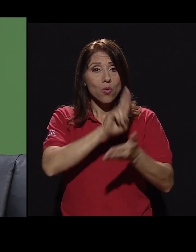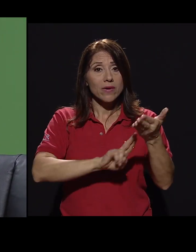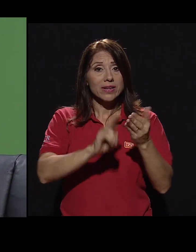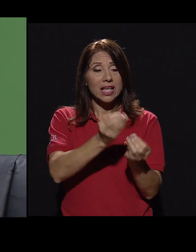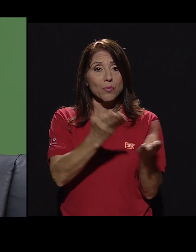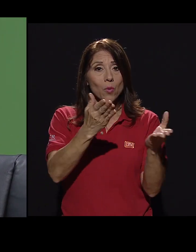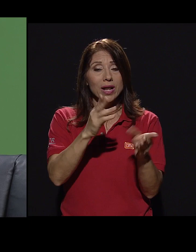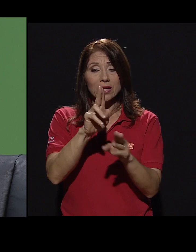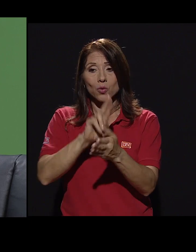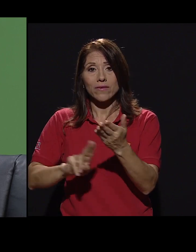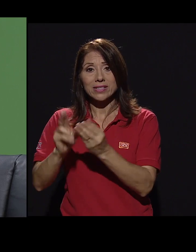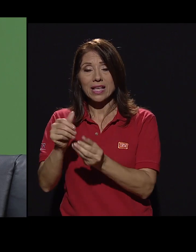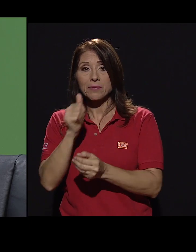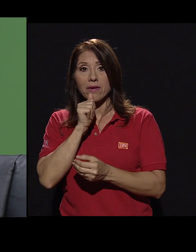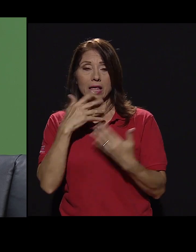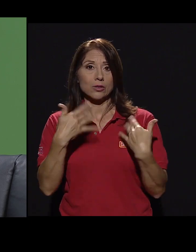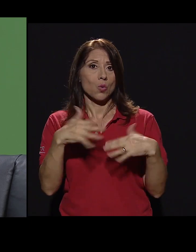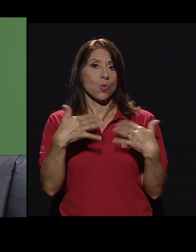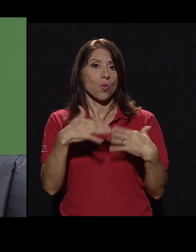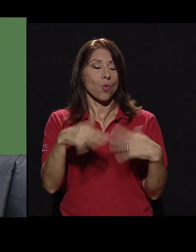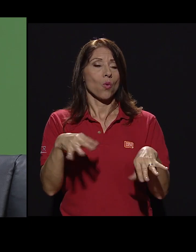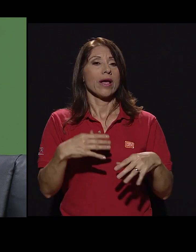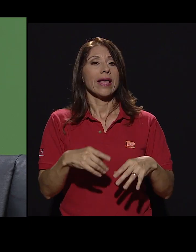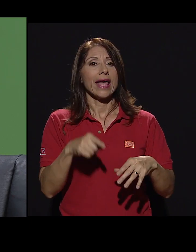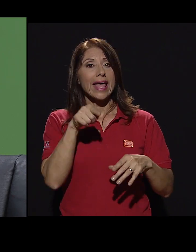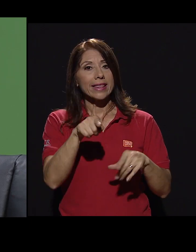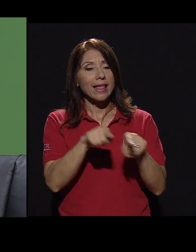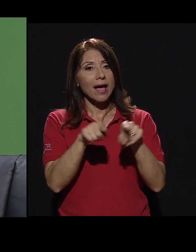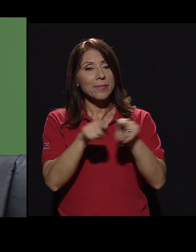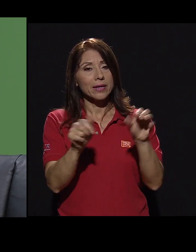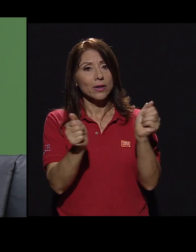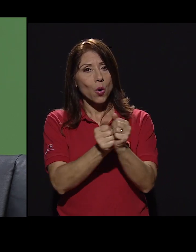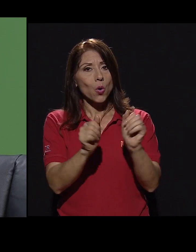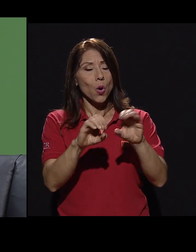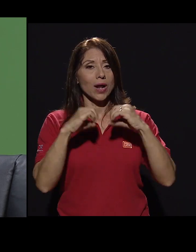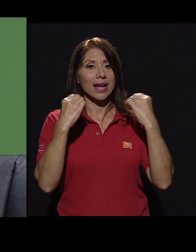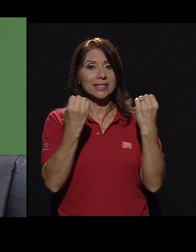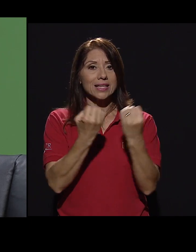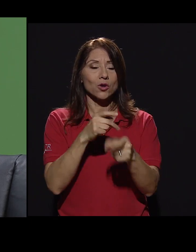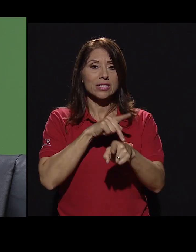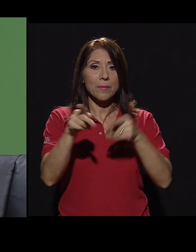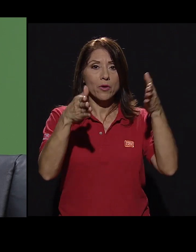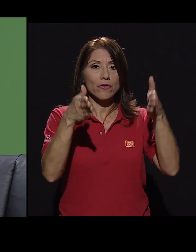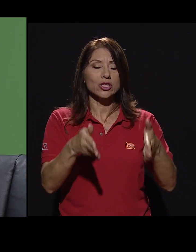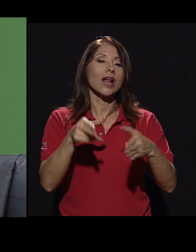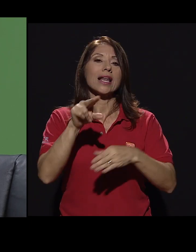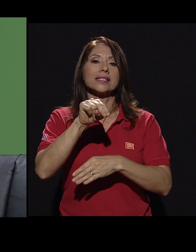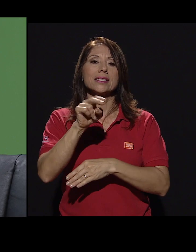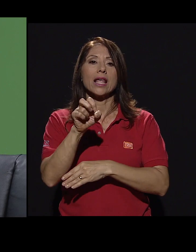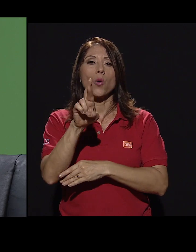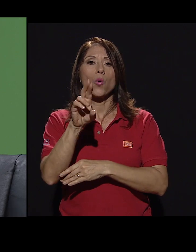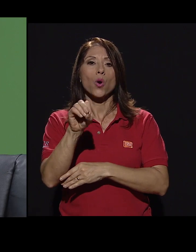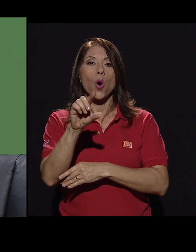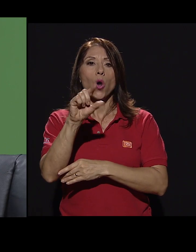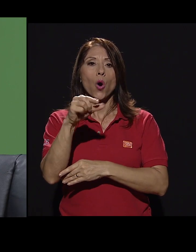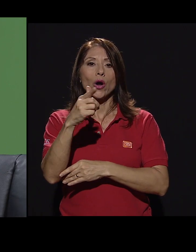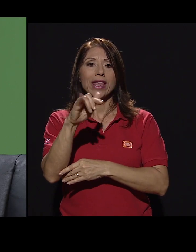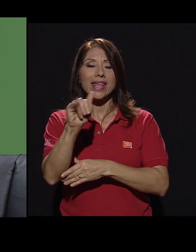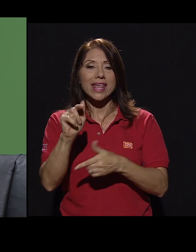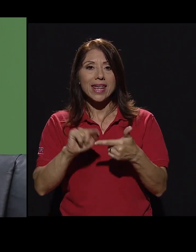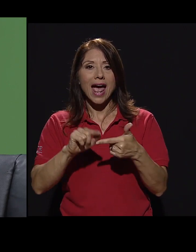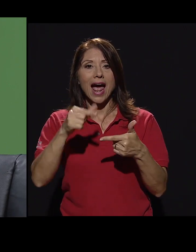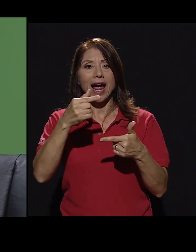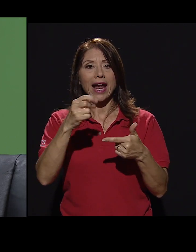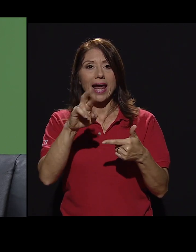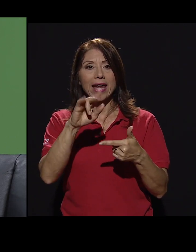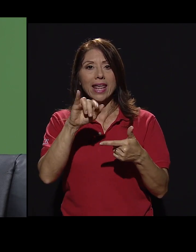privadas Es un fenómeno También con organizaciones De profesionales En neurología En geriatría